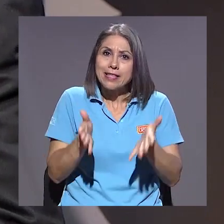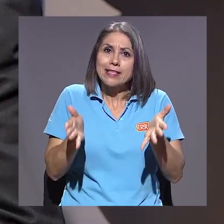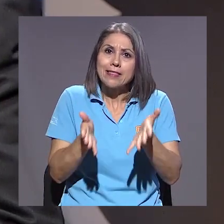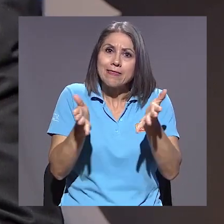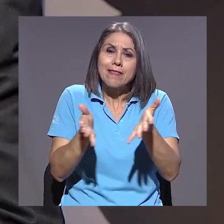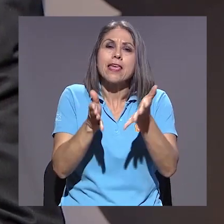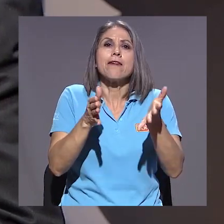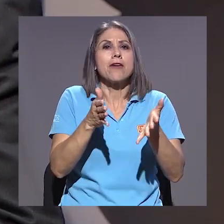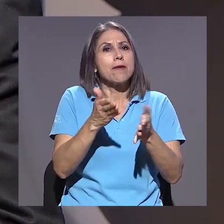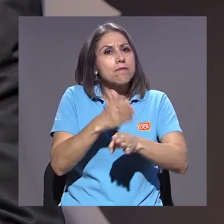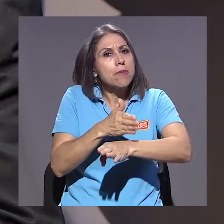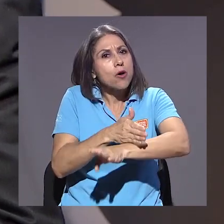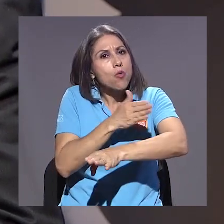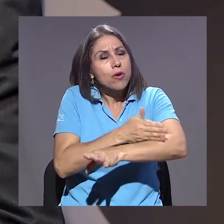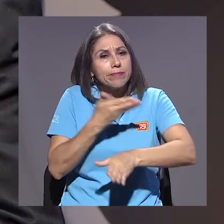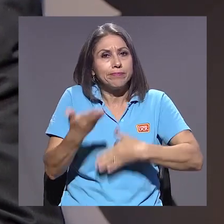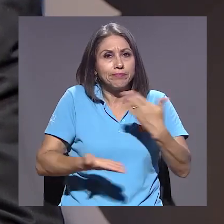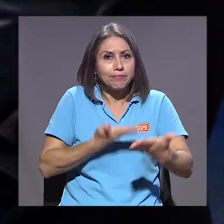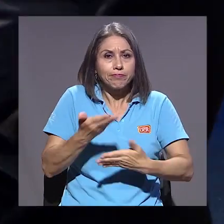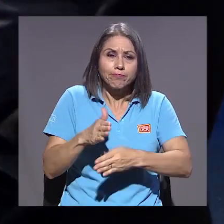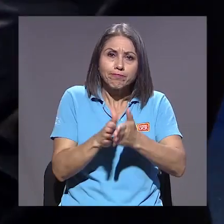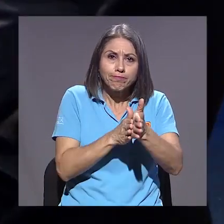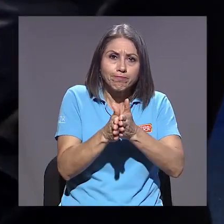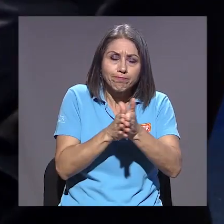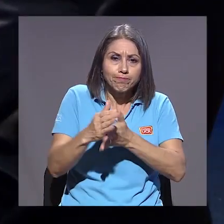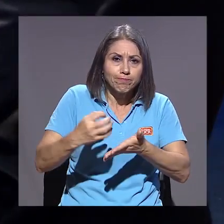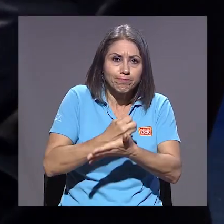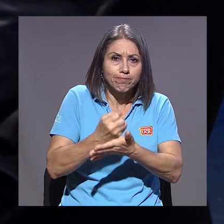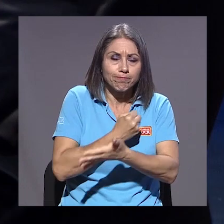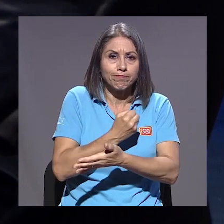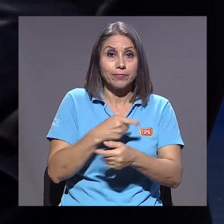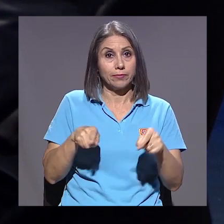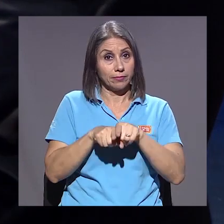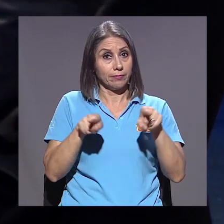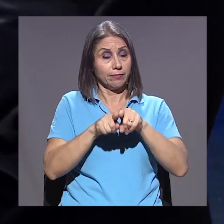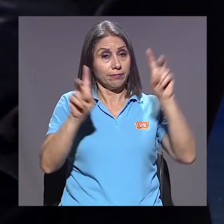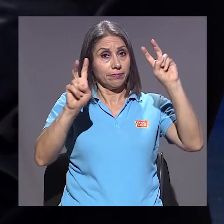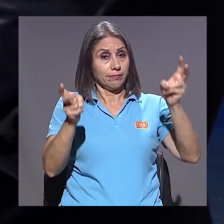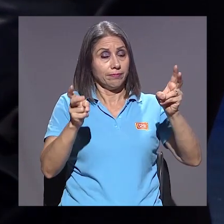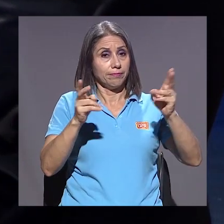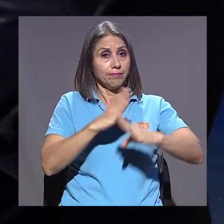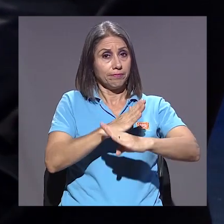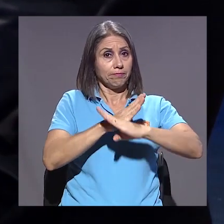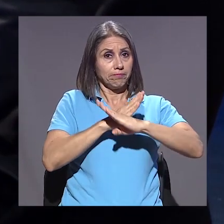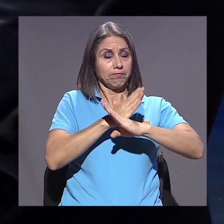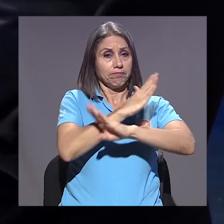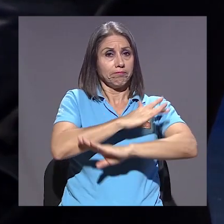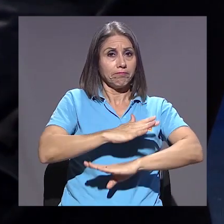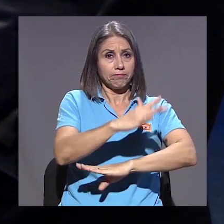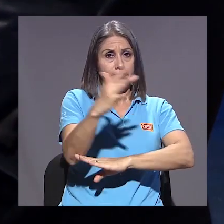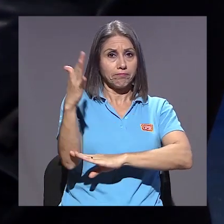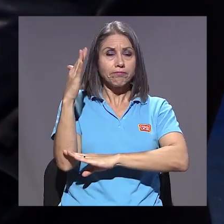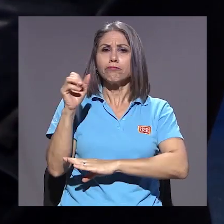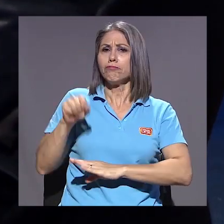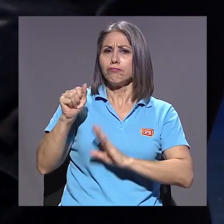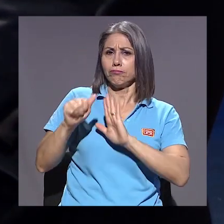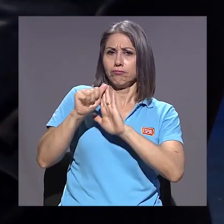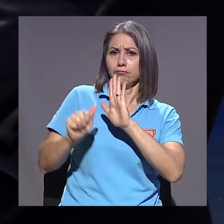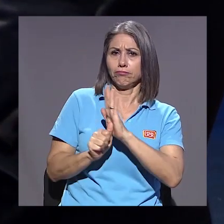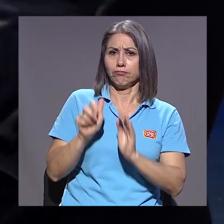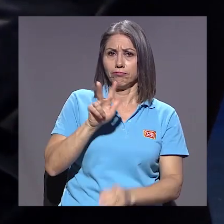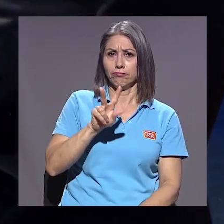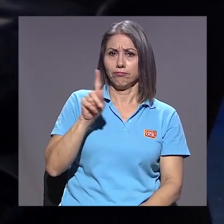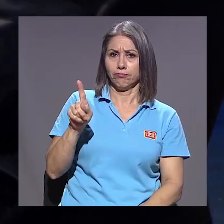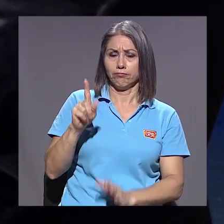y mejorar la prestación de servicio. Y también el tema como el tema ambiental, ¿verdad? Que está incluido también sí, el artículo 31 de la ley de la